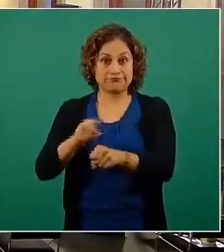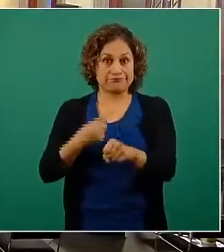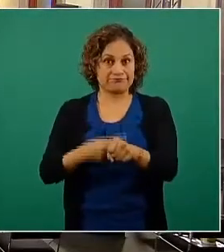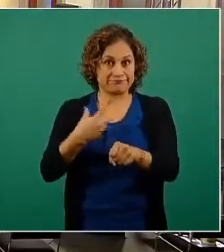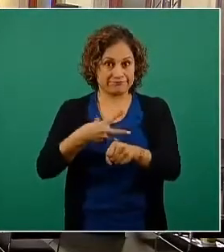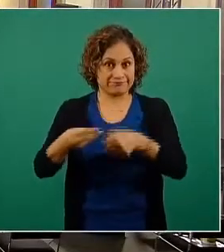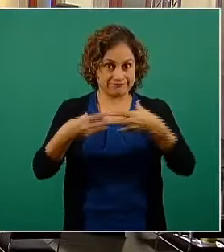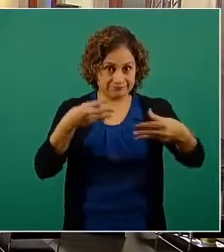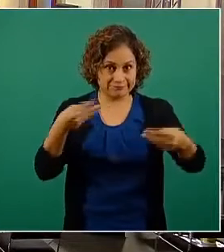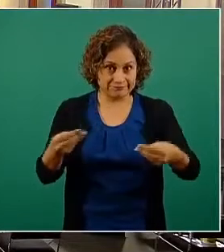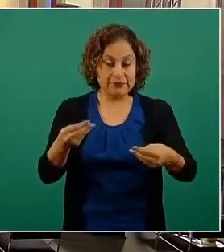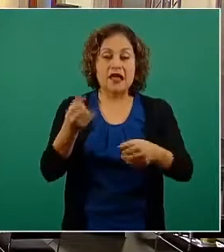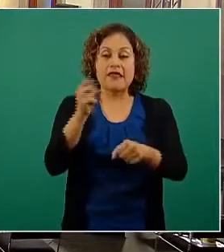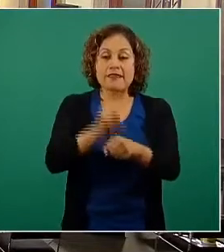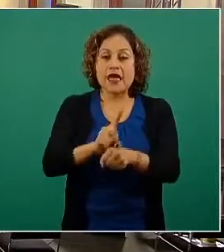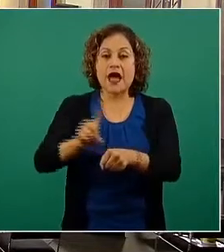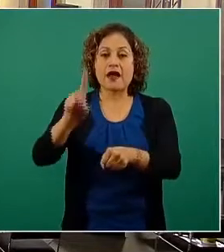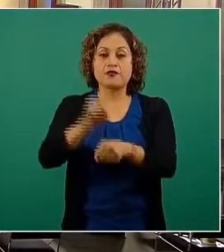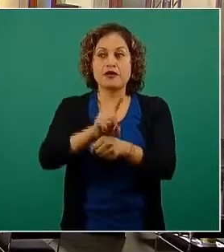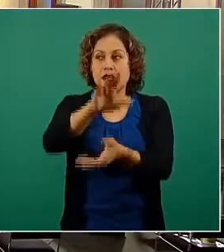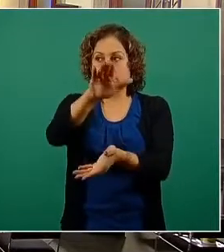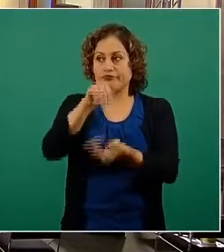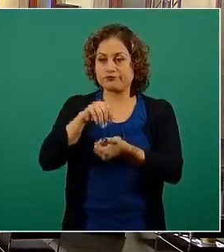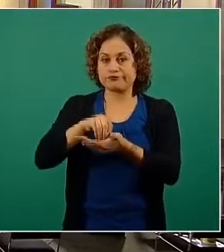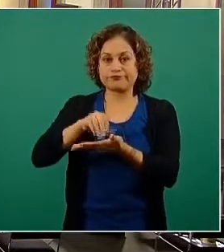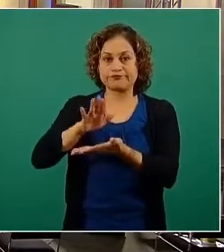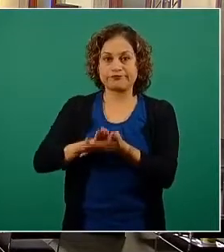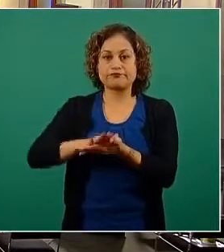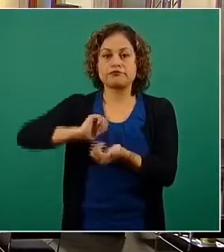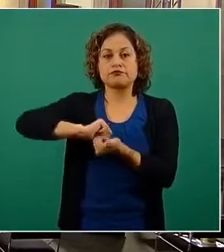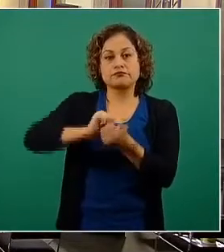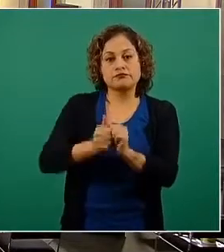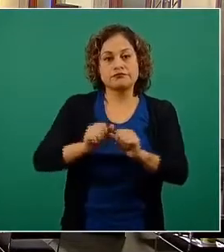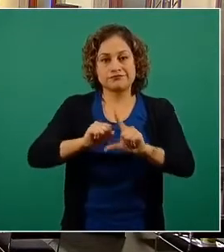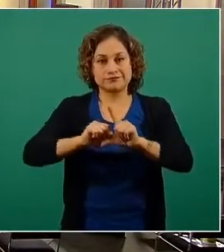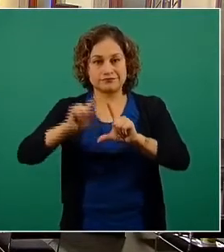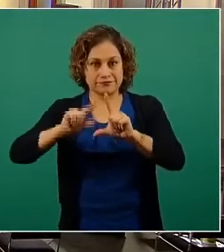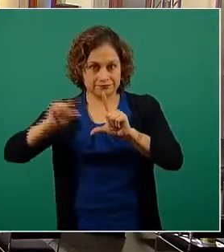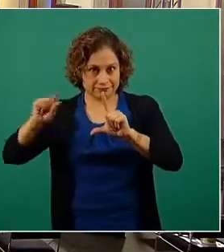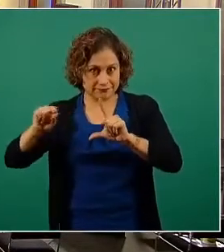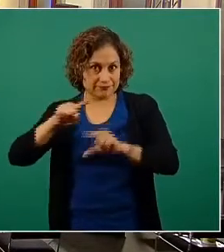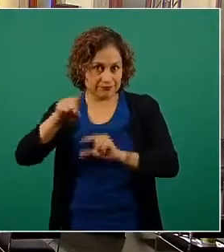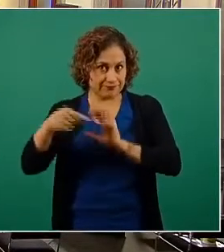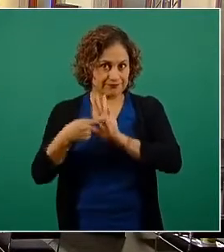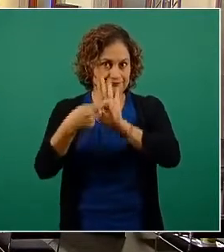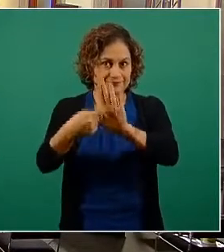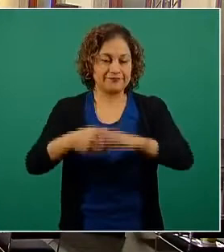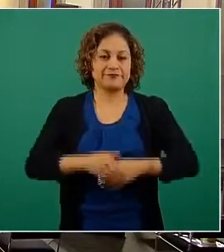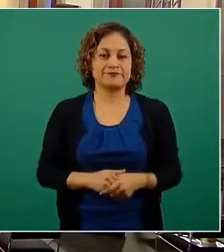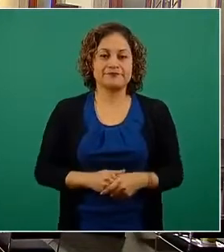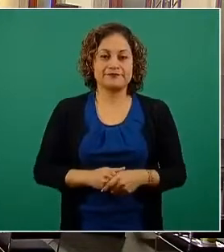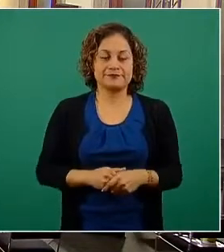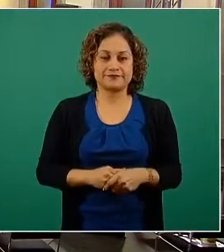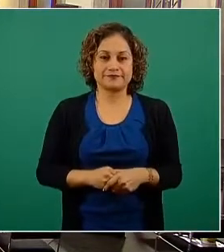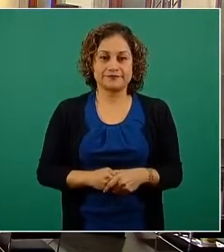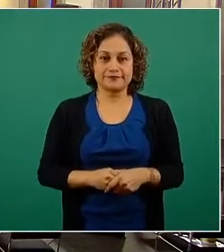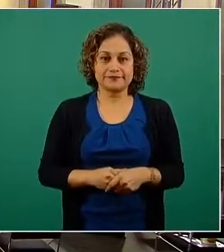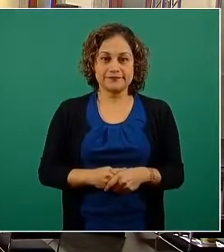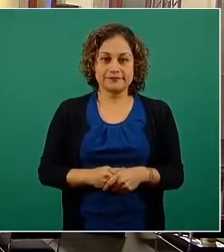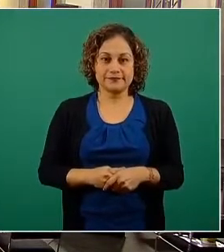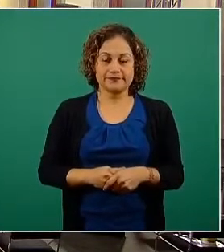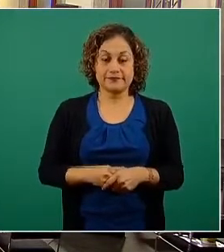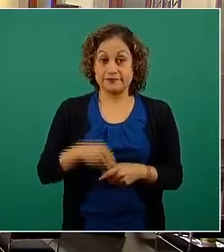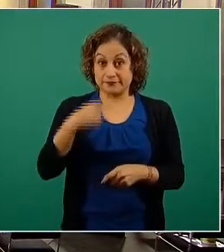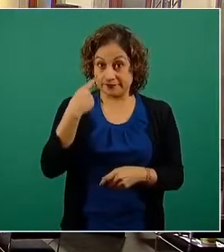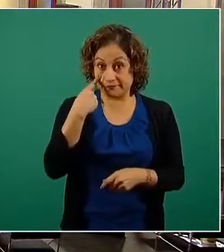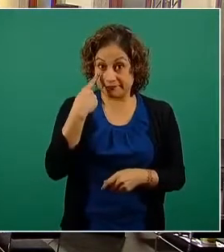información que día a día a ustedes se les presenta. La siguiente, por favor. Es muy importante recalcar